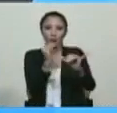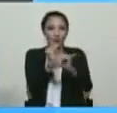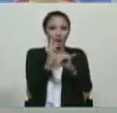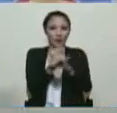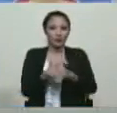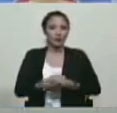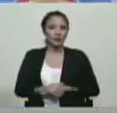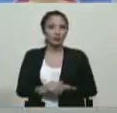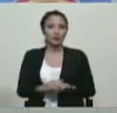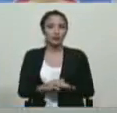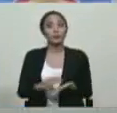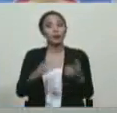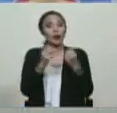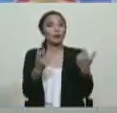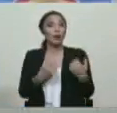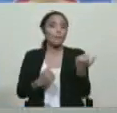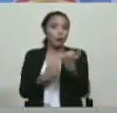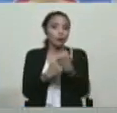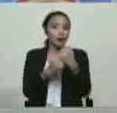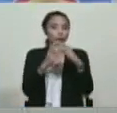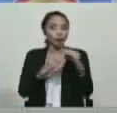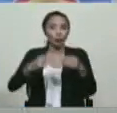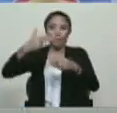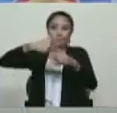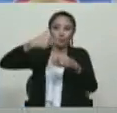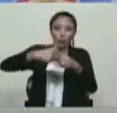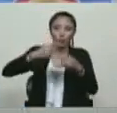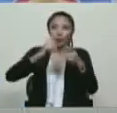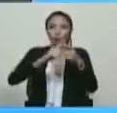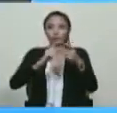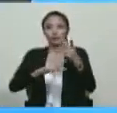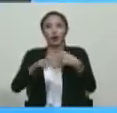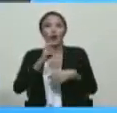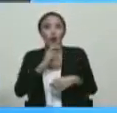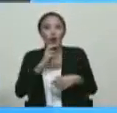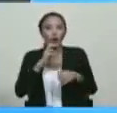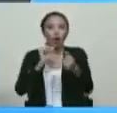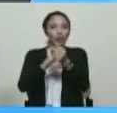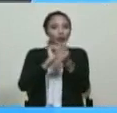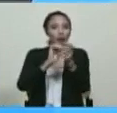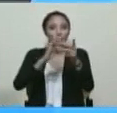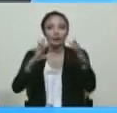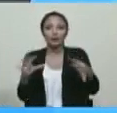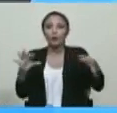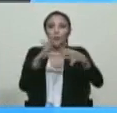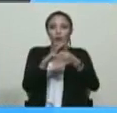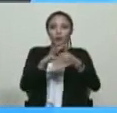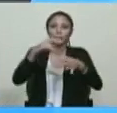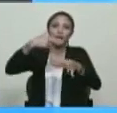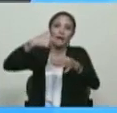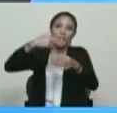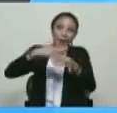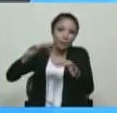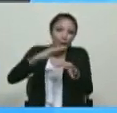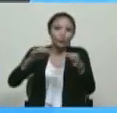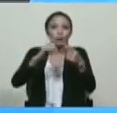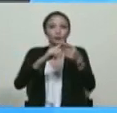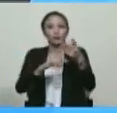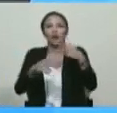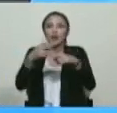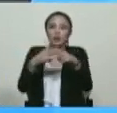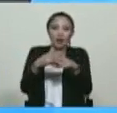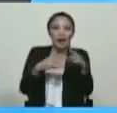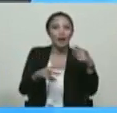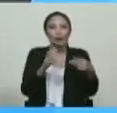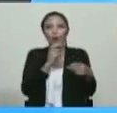que tiene amplio respaldo en las reservas inmensas de petróleo que tiene Venezuela, en hierro,